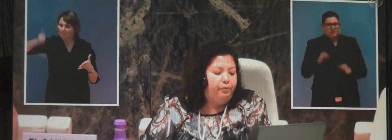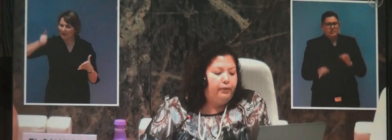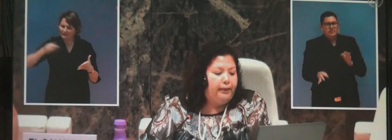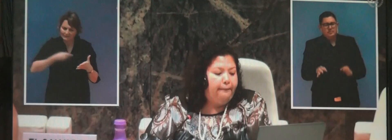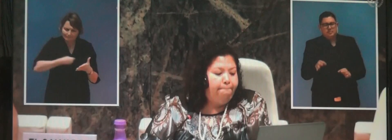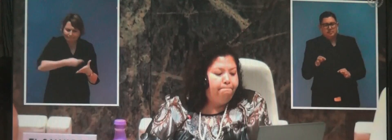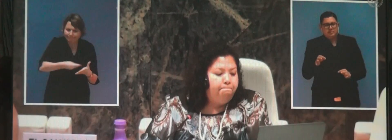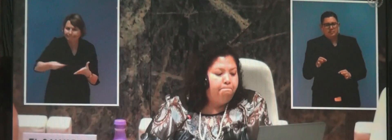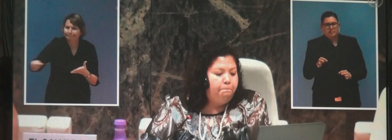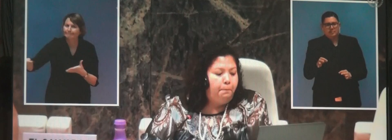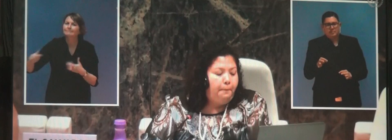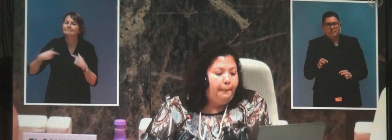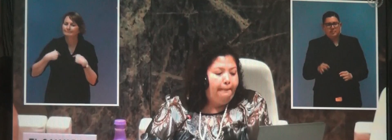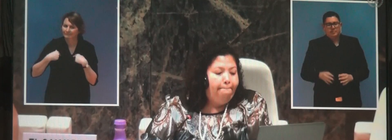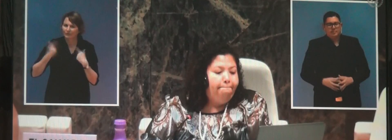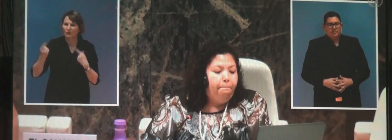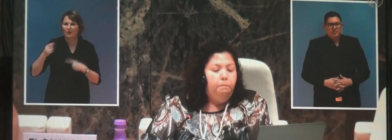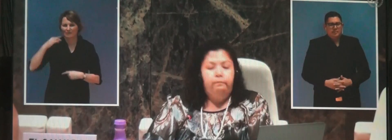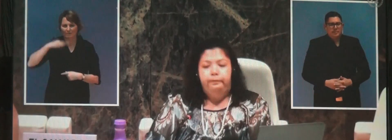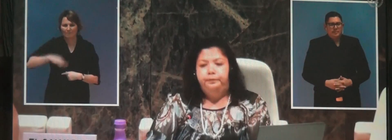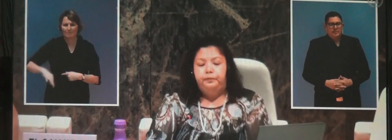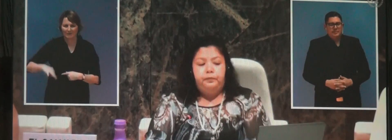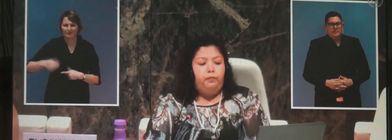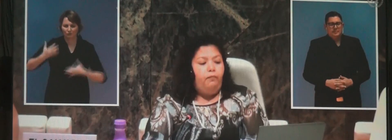Seguridad Pública.